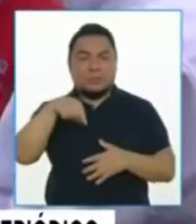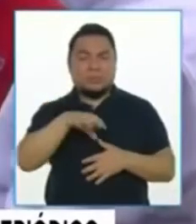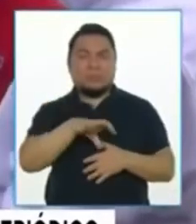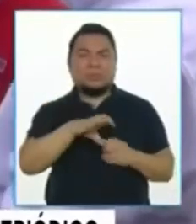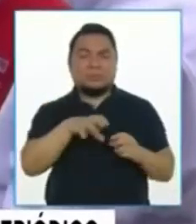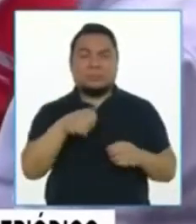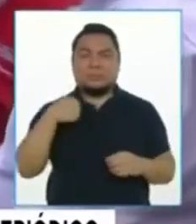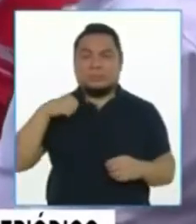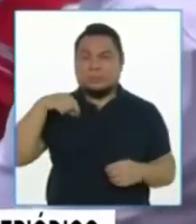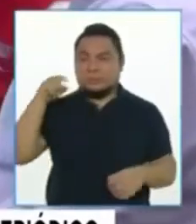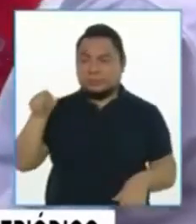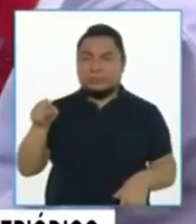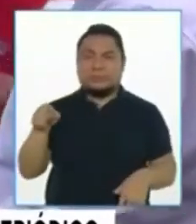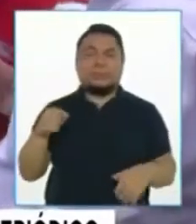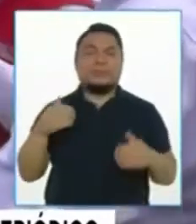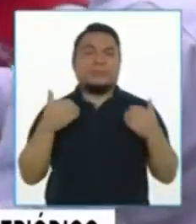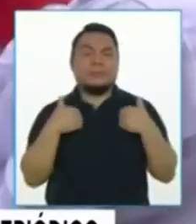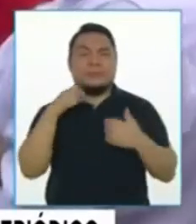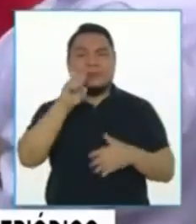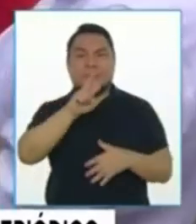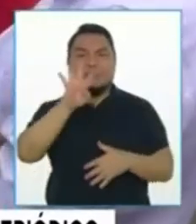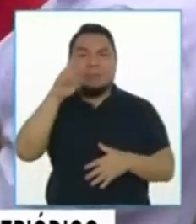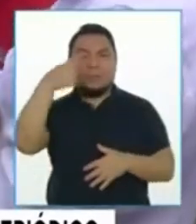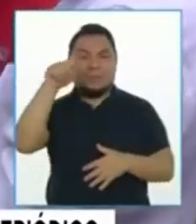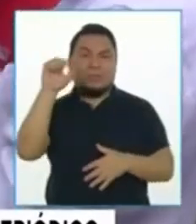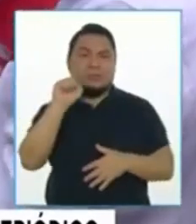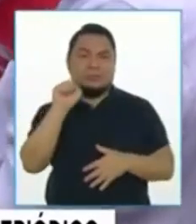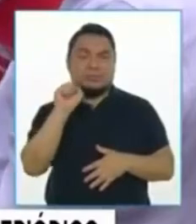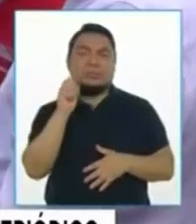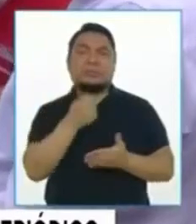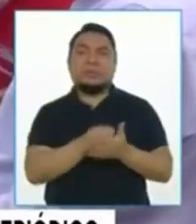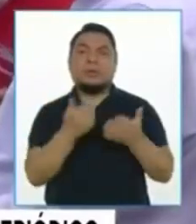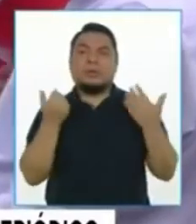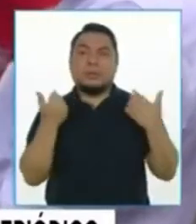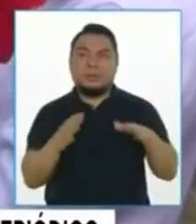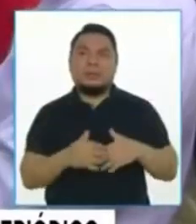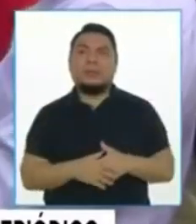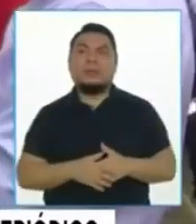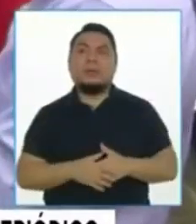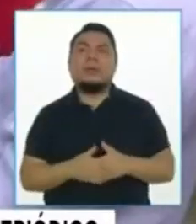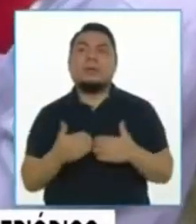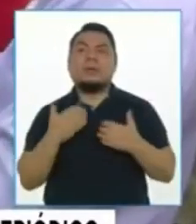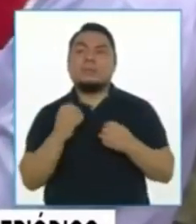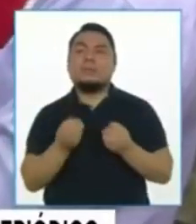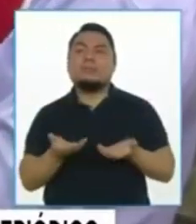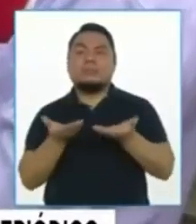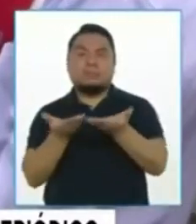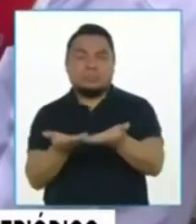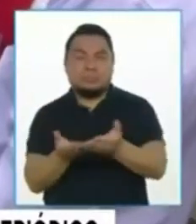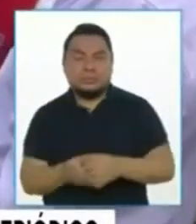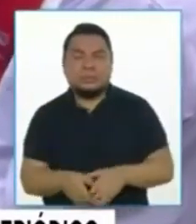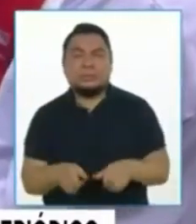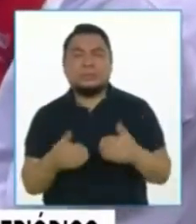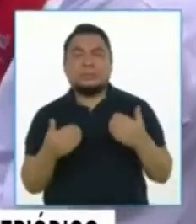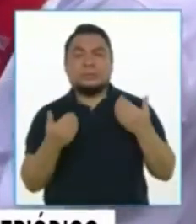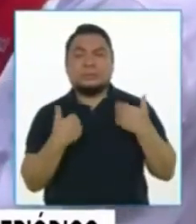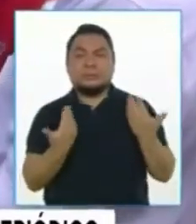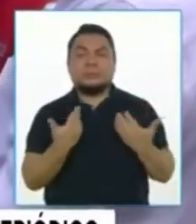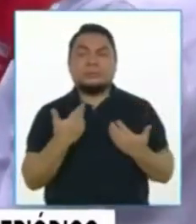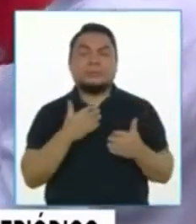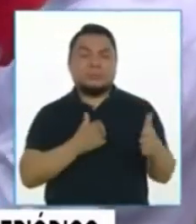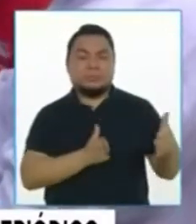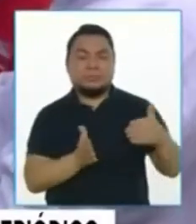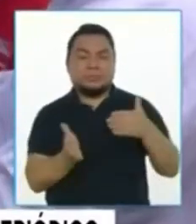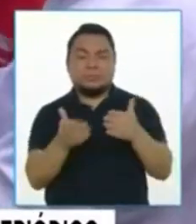acá está su alcalde, tenemos 24 millones de soles que ya están, se ha transferido, tiene los